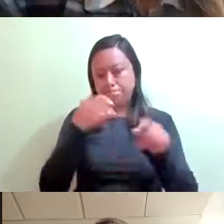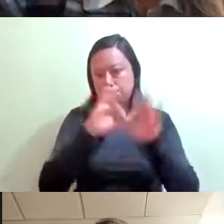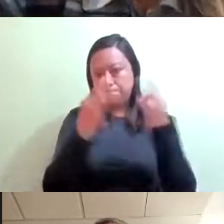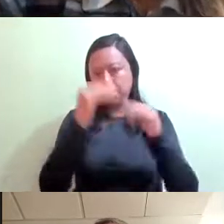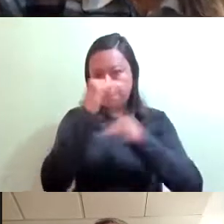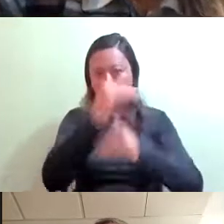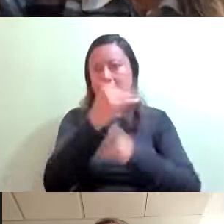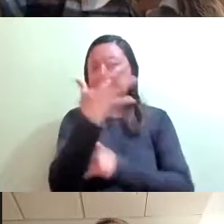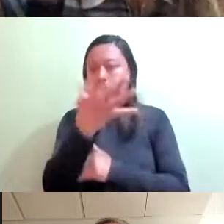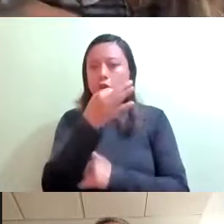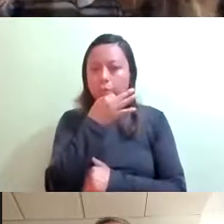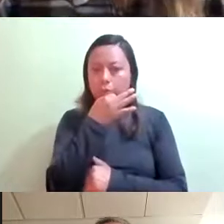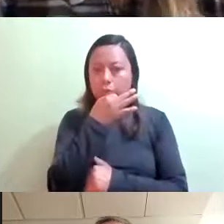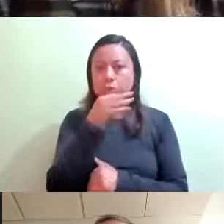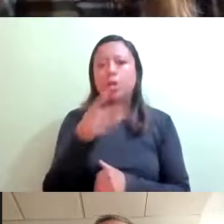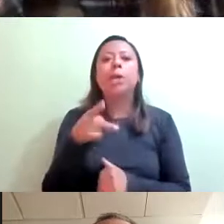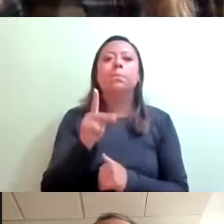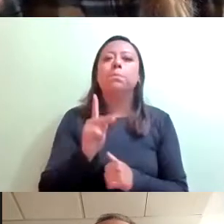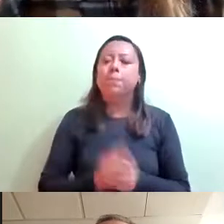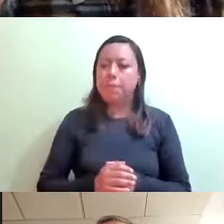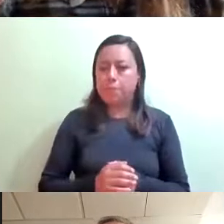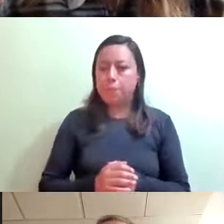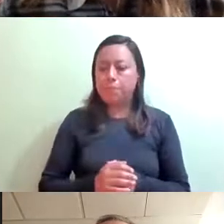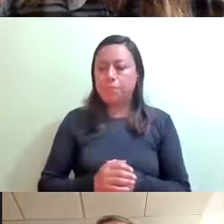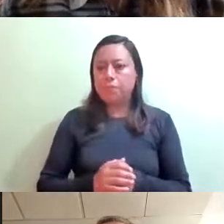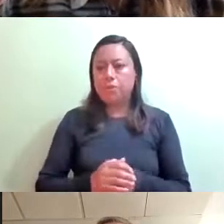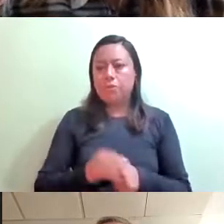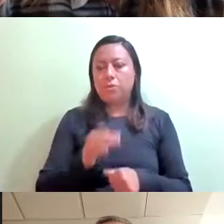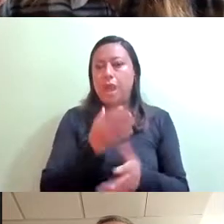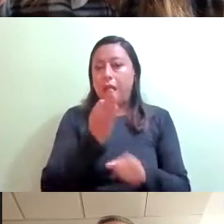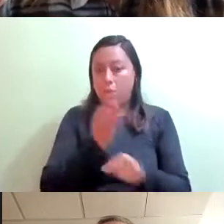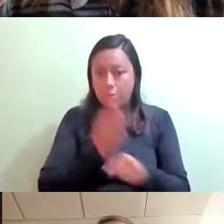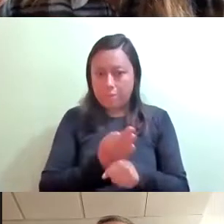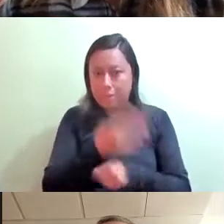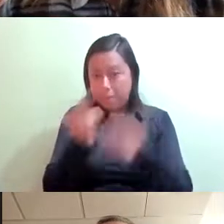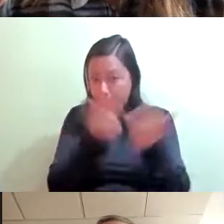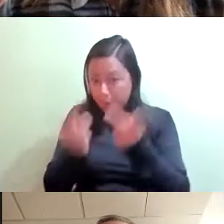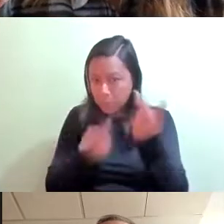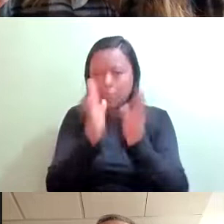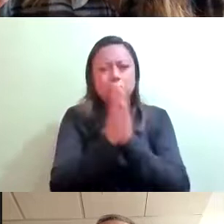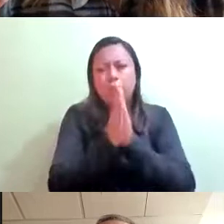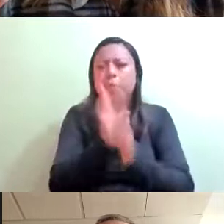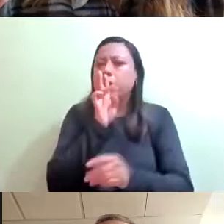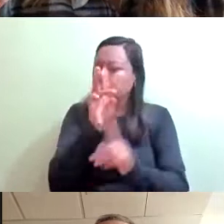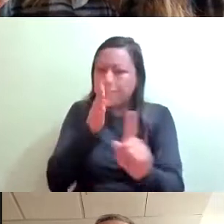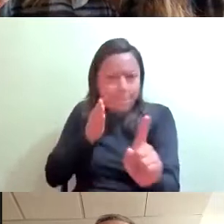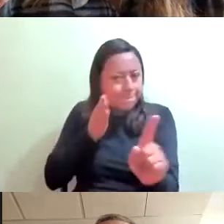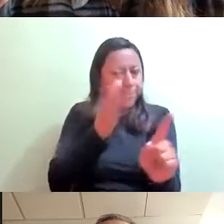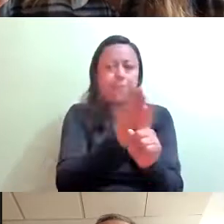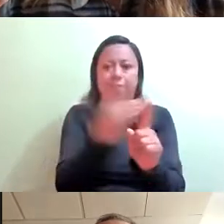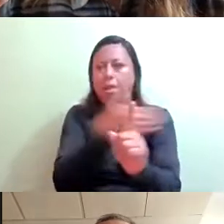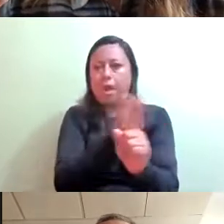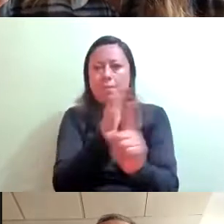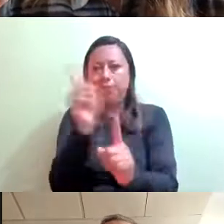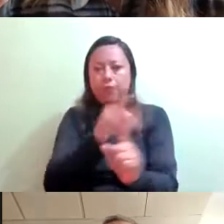únicamente responder específicamente a lo que han señalado los legisladores y, por supuesto, emitir un